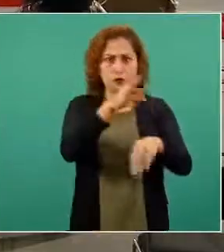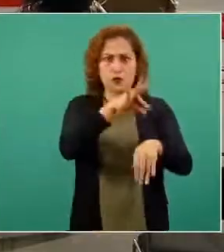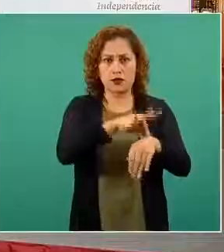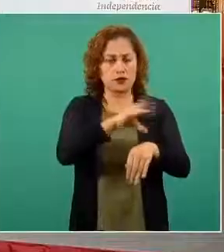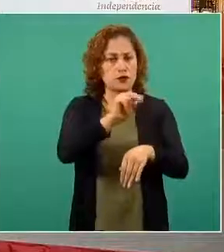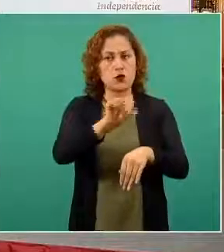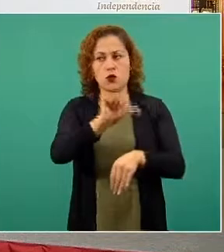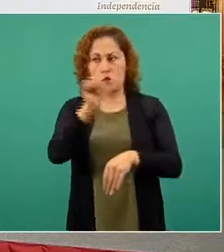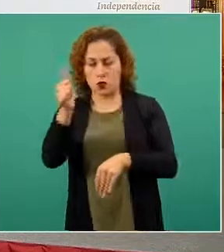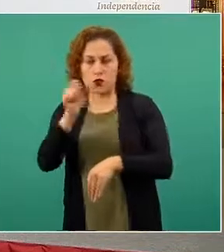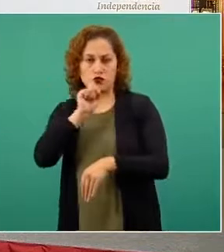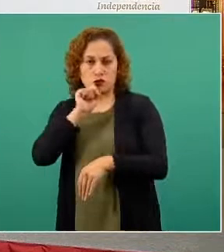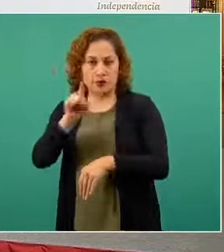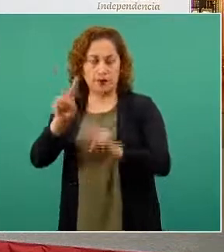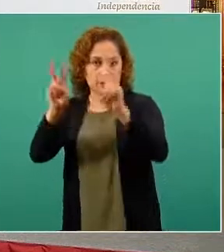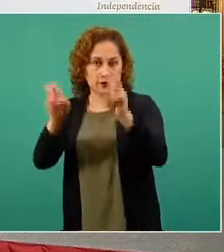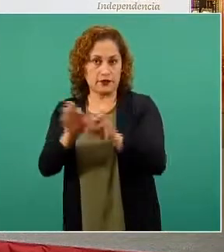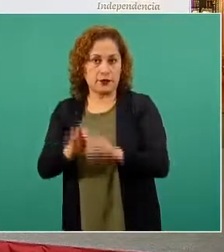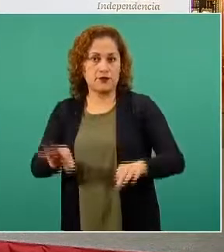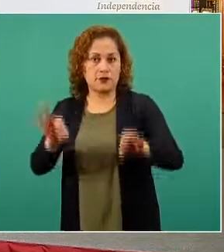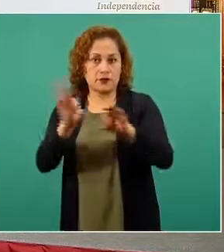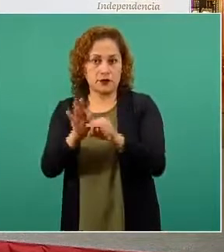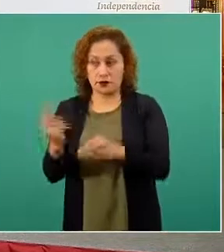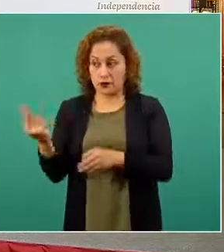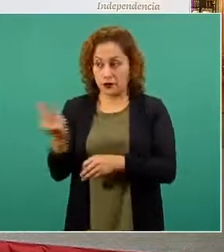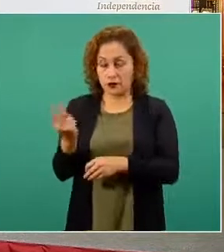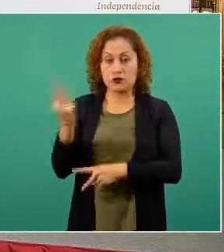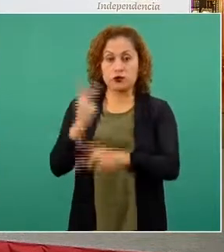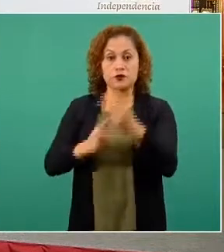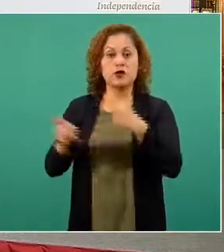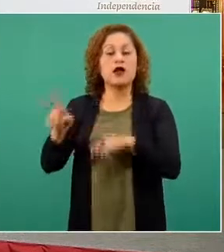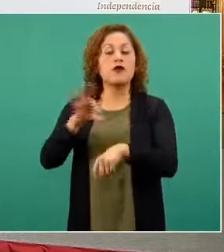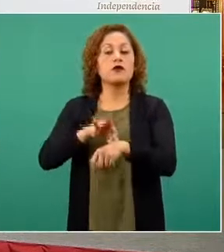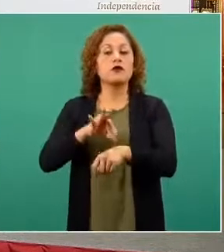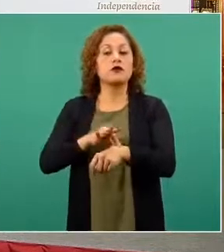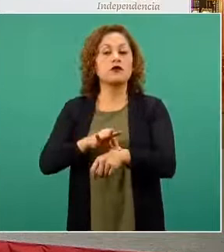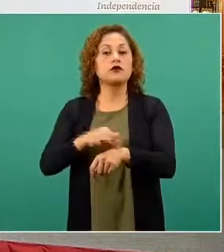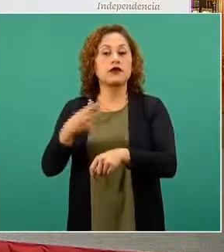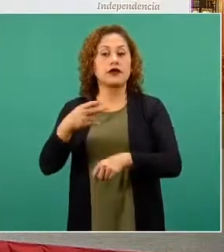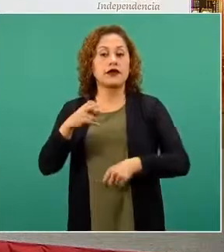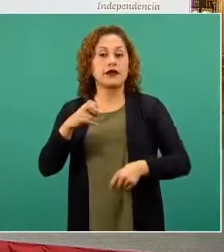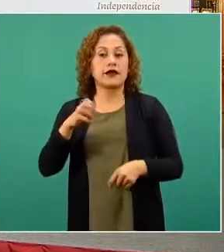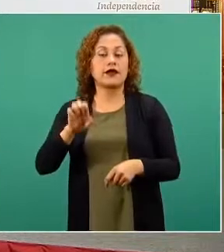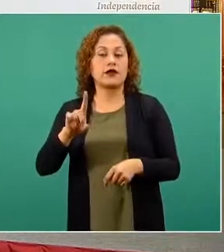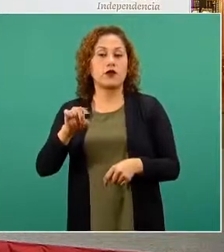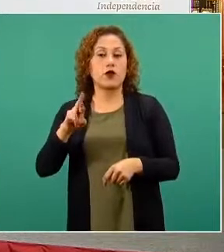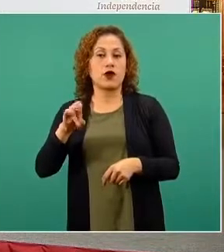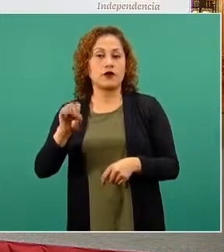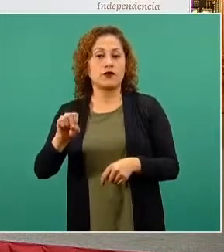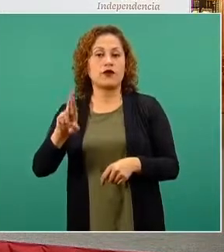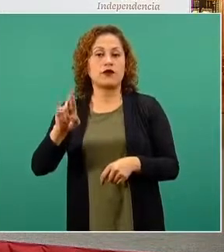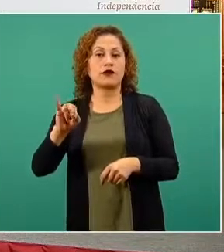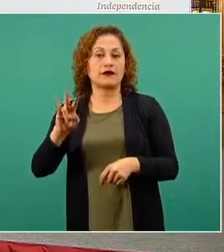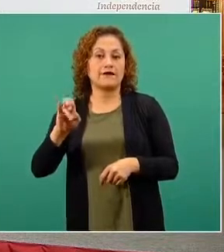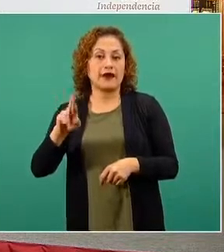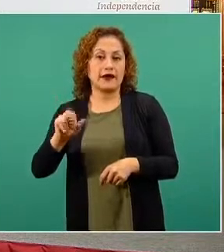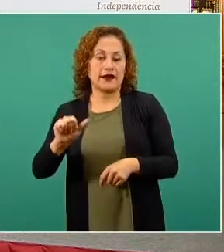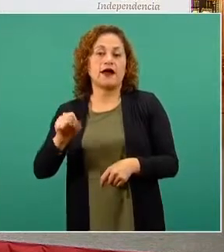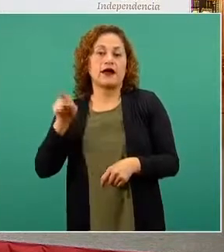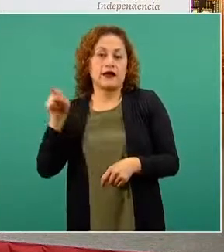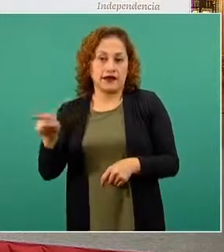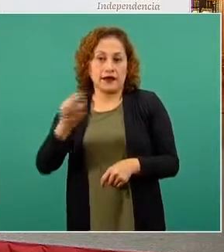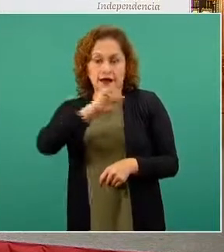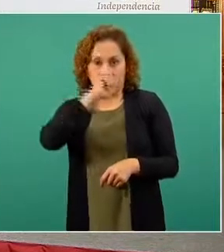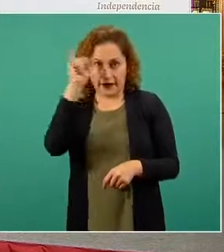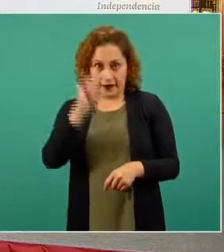entonces también, como les comento, el doctor Eduardo Rivero Cigarroa. Él es jefe de departamento de